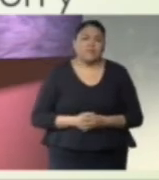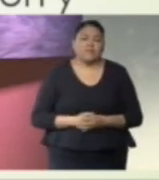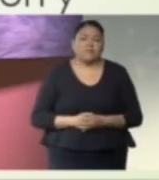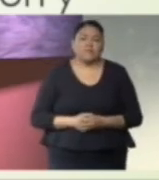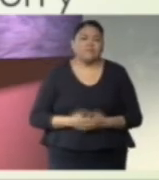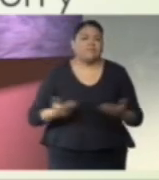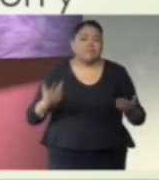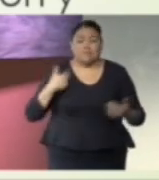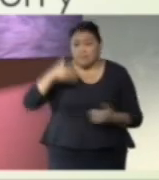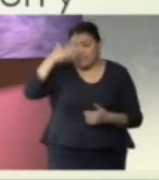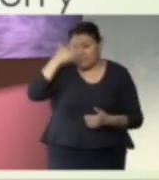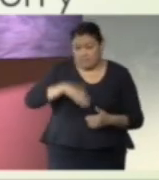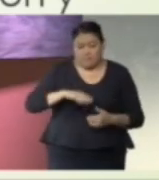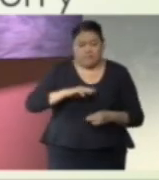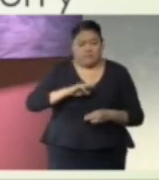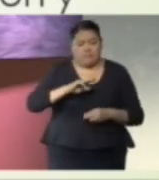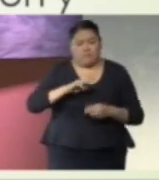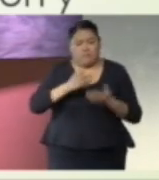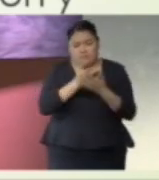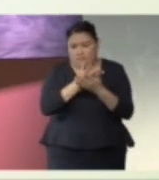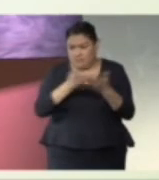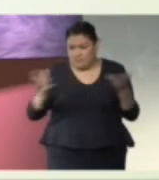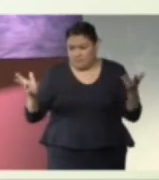Las desigualdades que se presentan